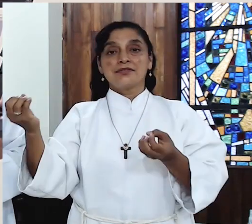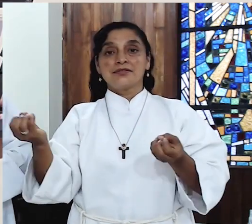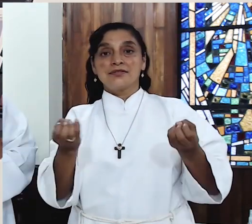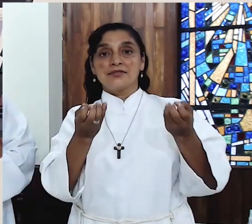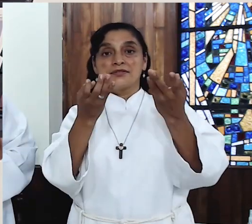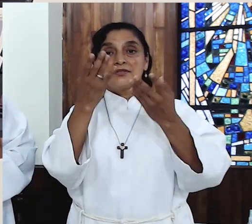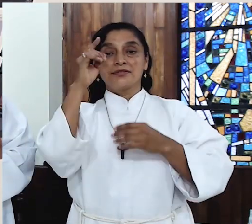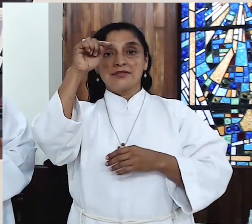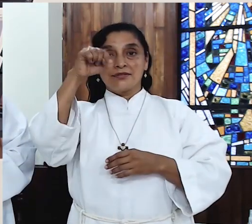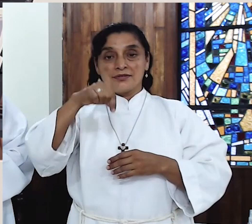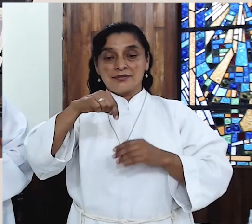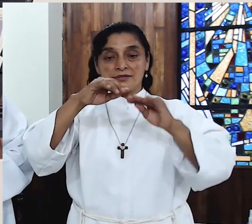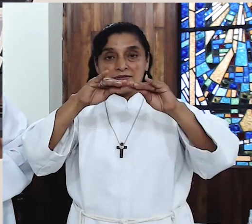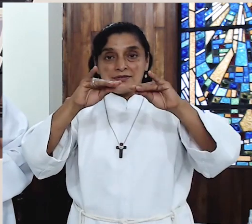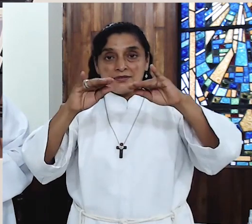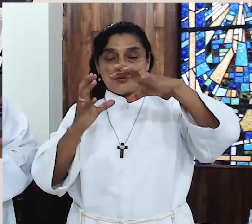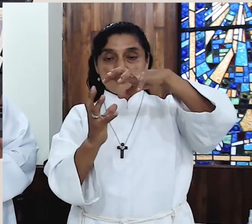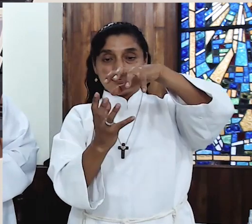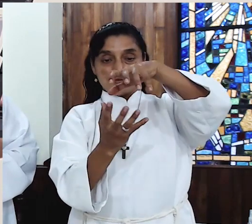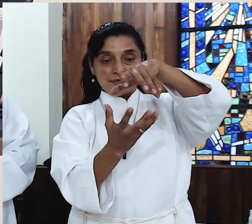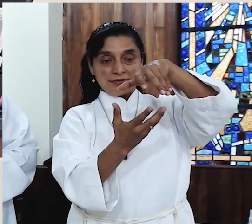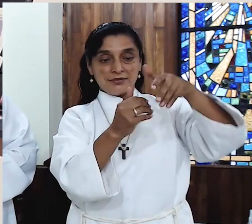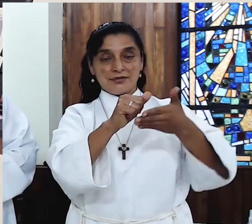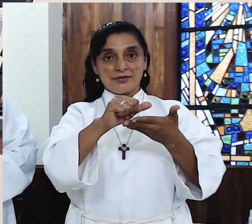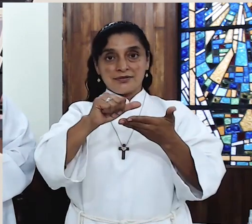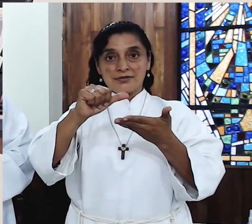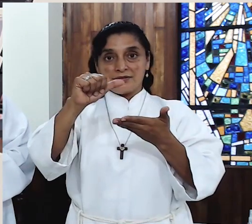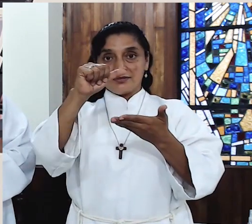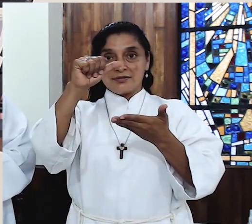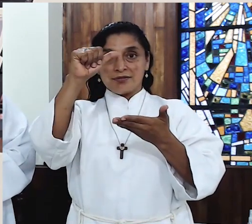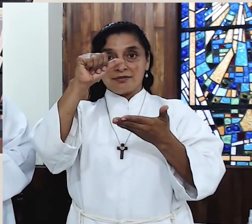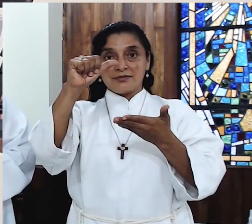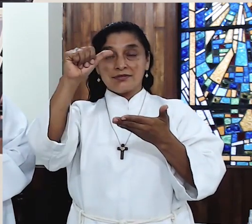cielo, gloria en la tierra.